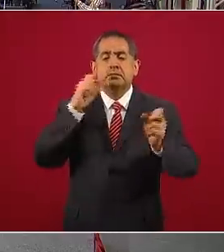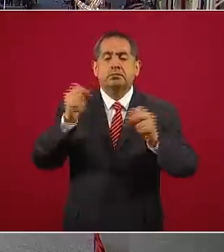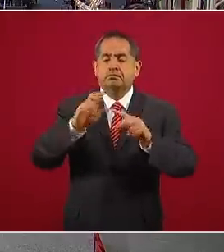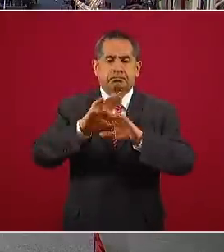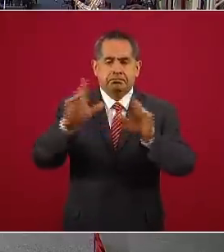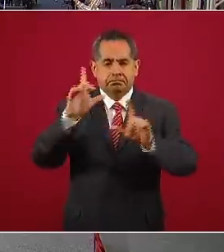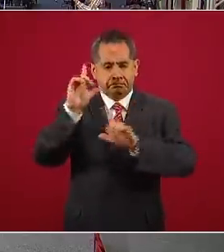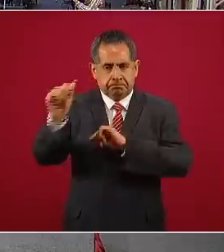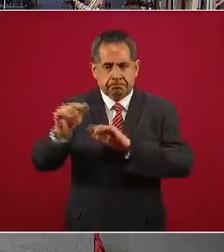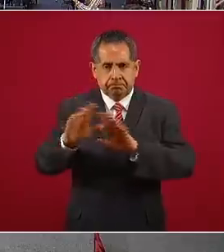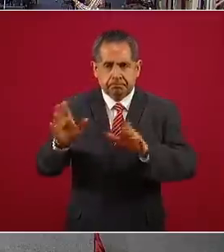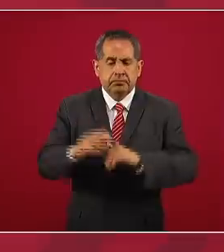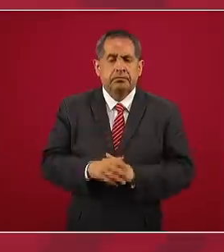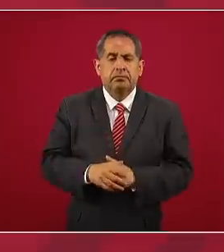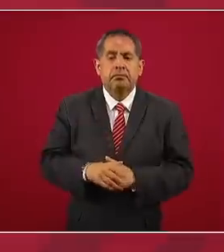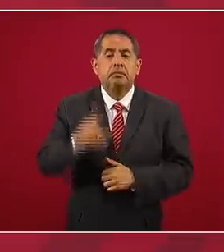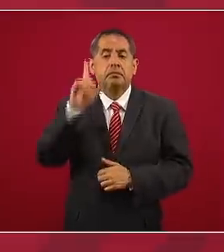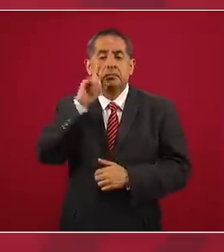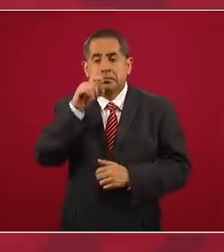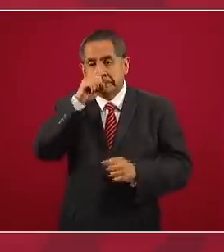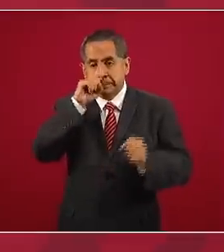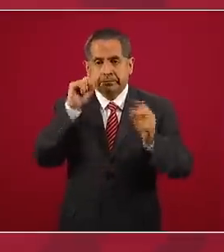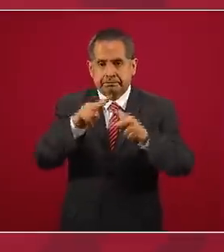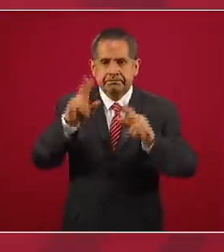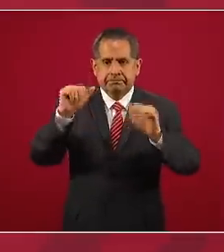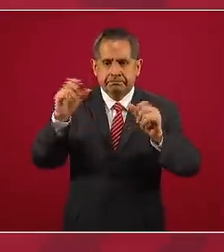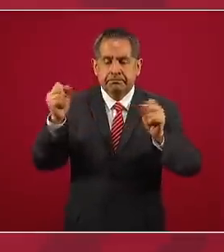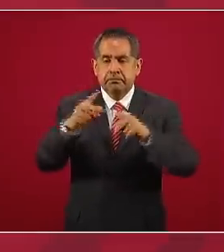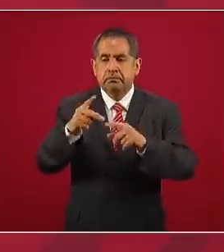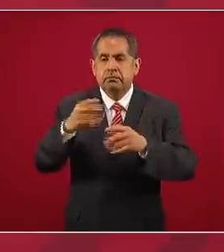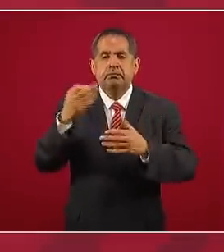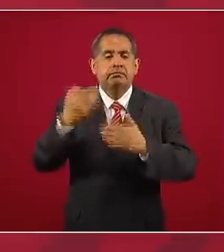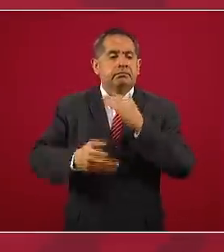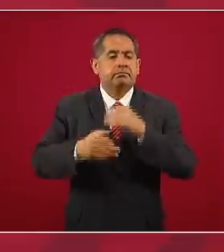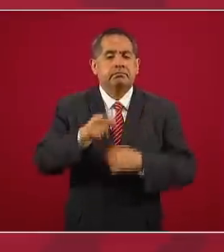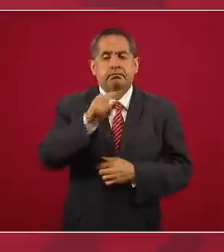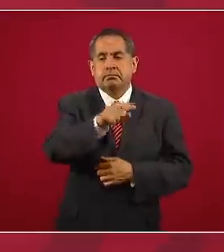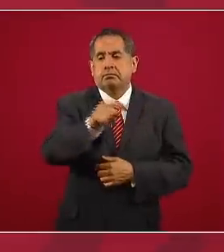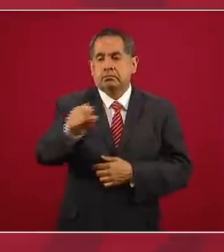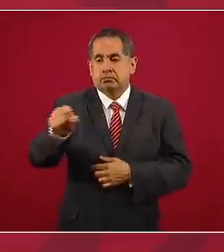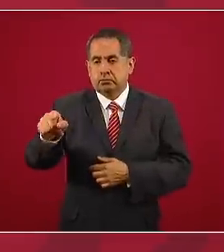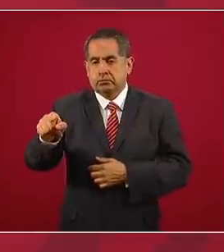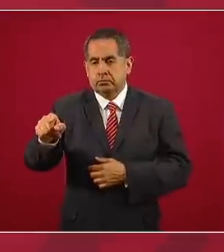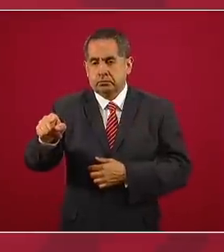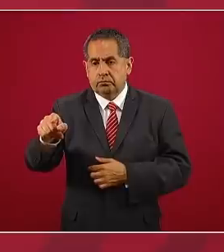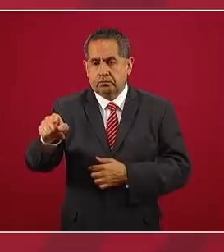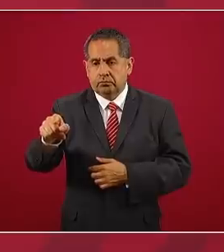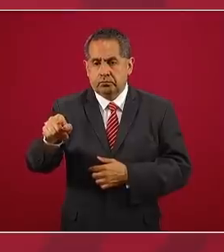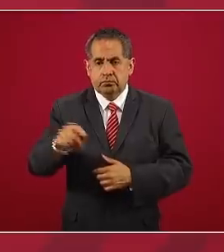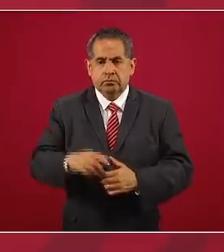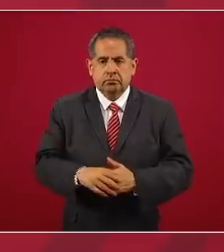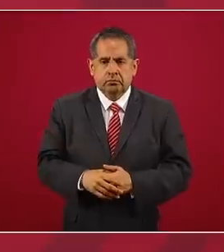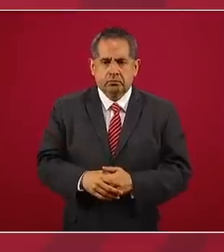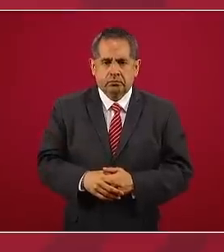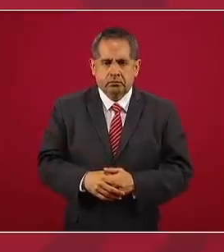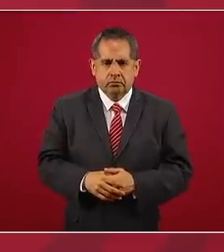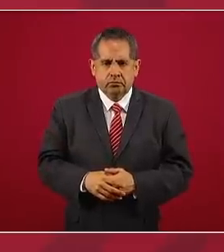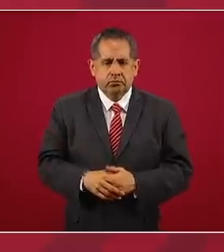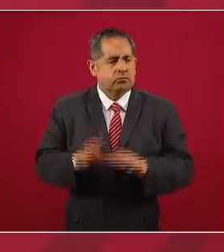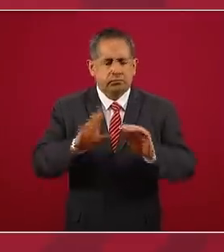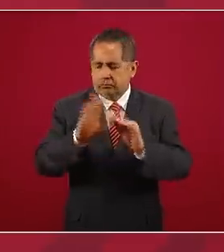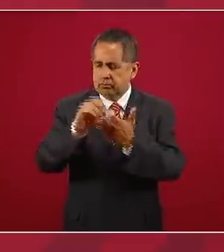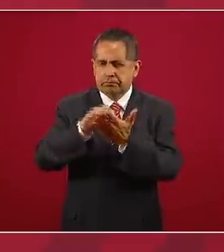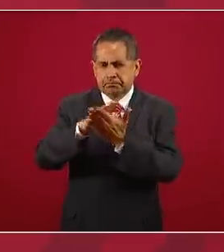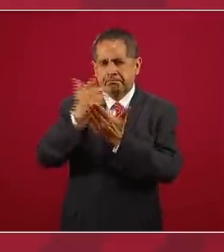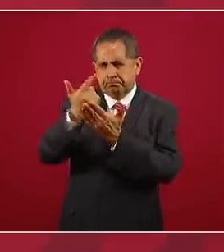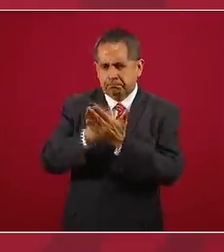ir ya nos vamos a ir mañana nos vemos queda gran pendiente ahora si hacemos una